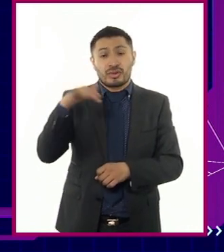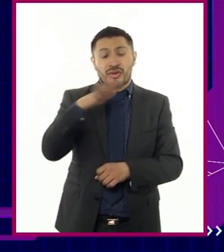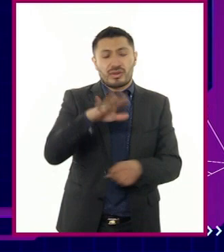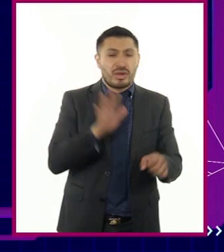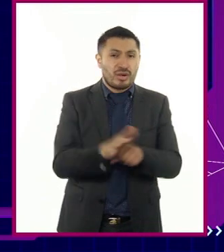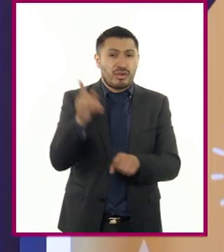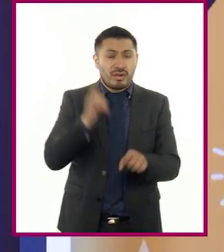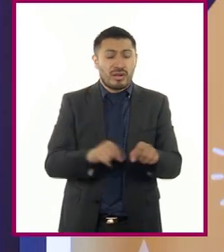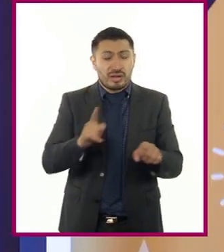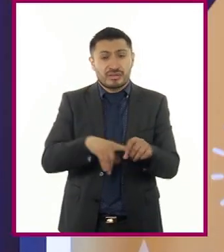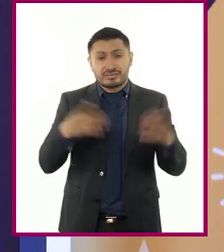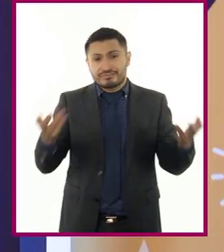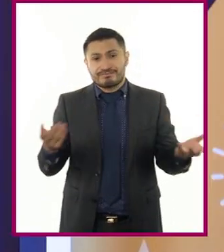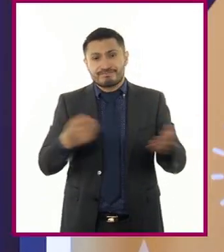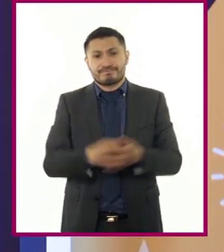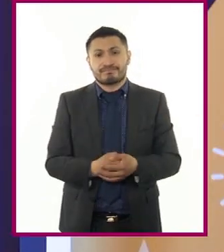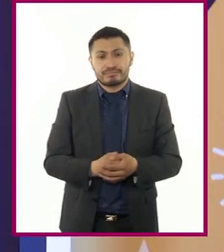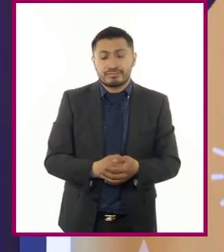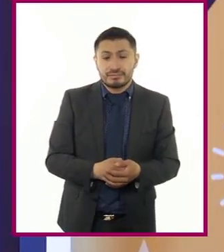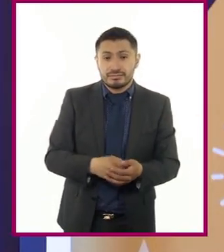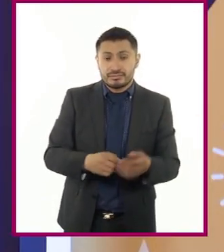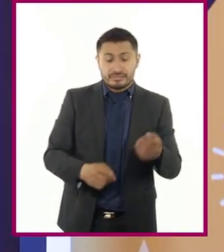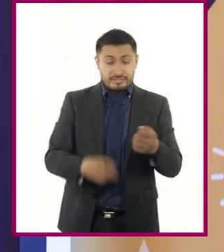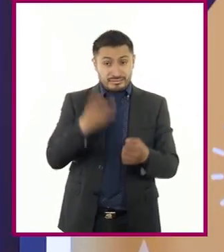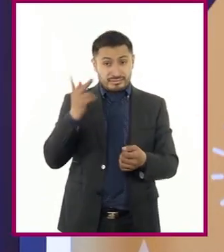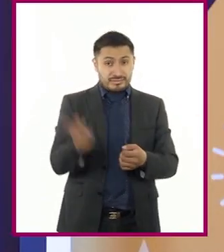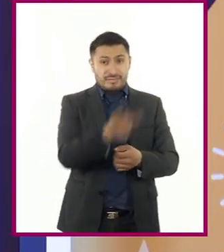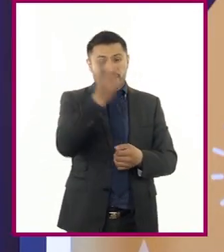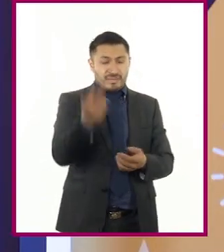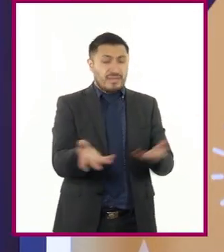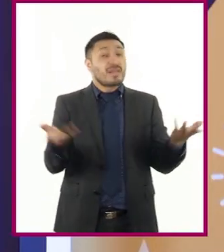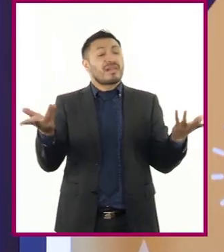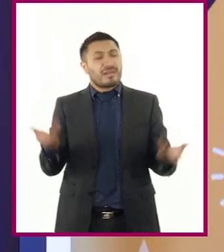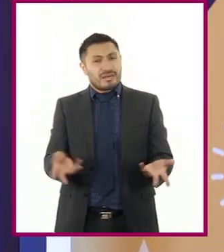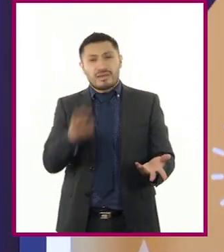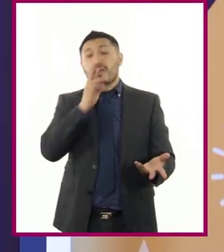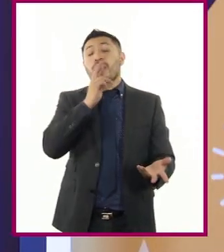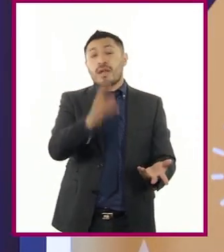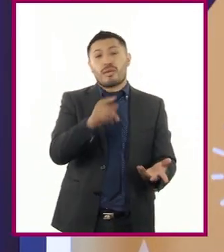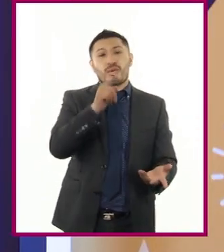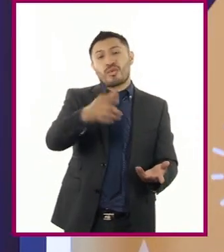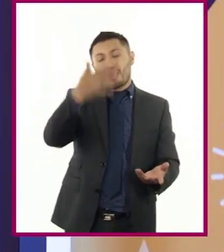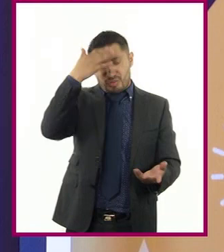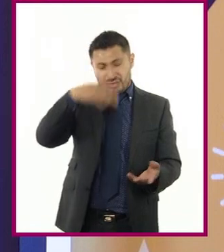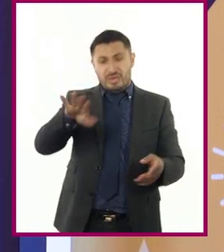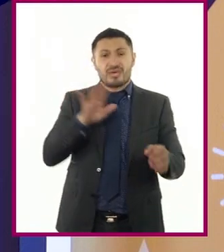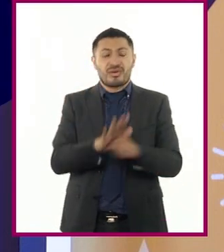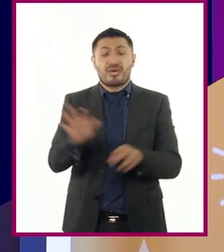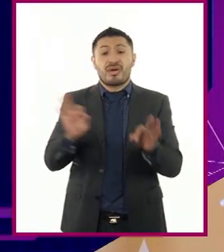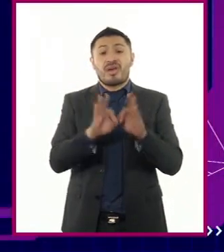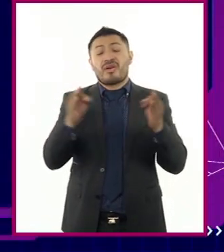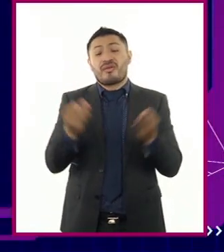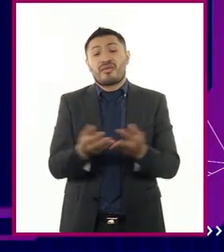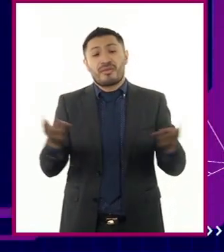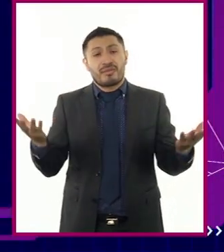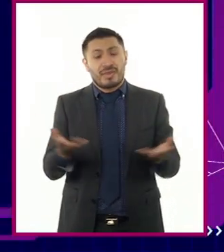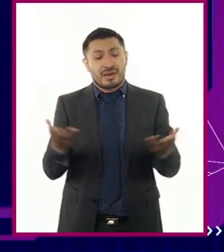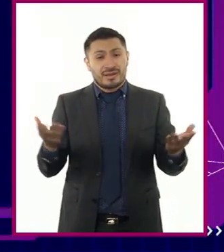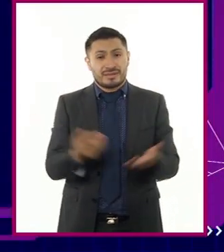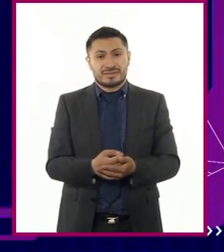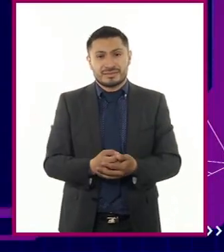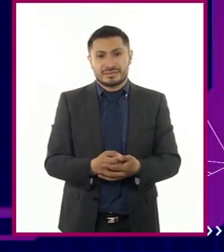corresponde? Para responder esta pregunta, ya saben cuál fórmula se puede usar para realizar los